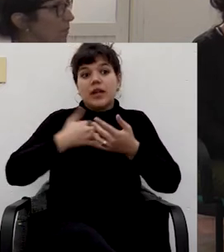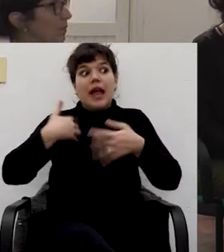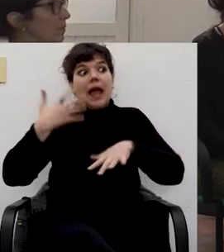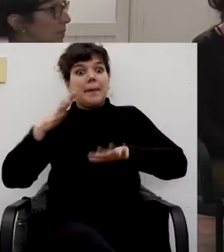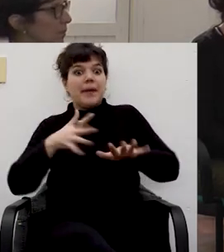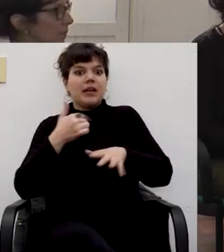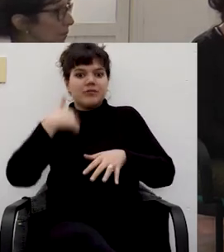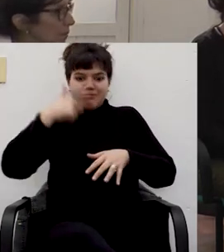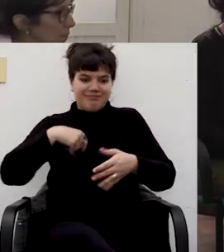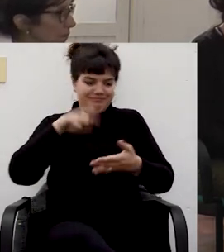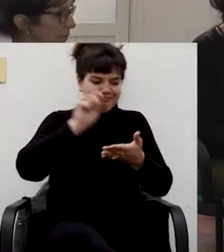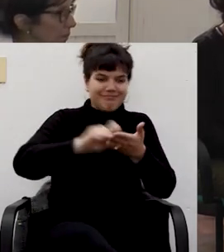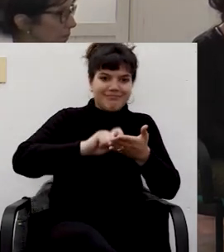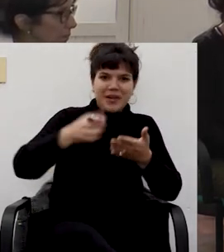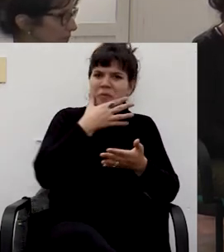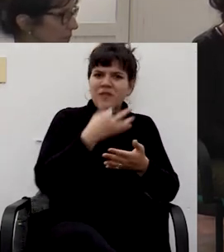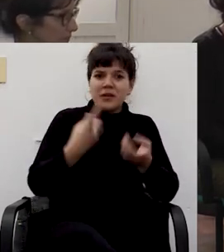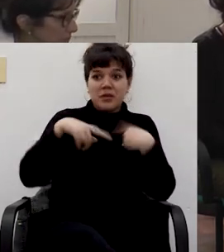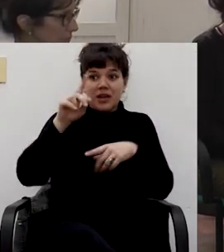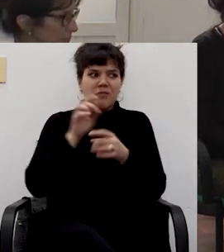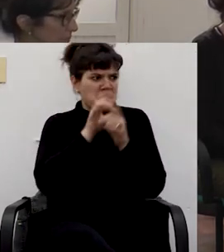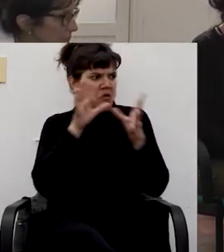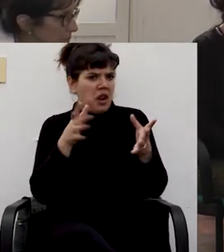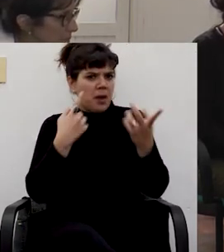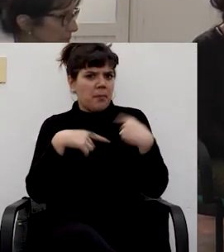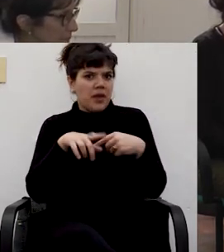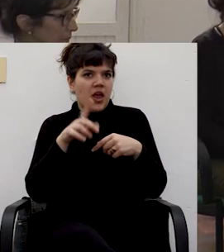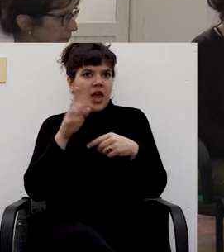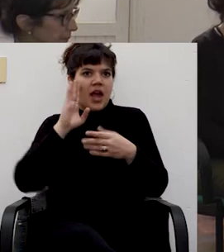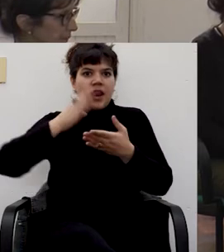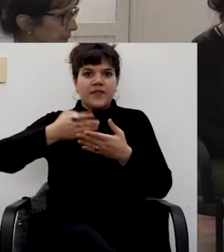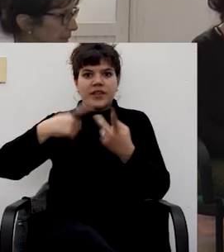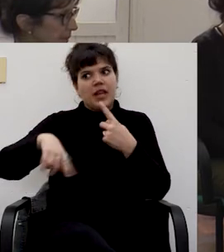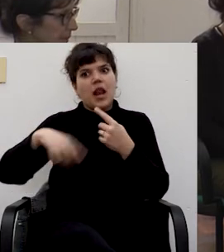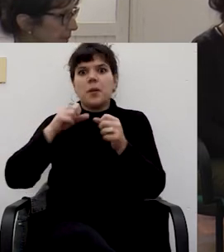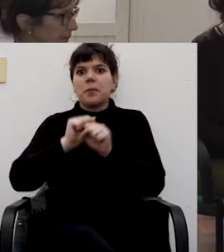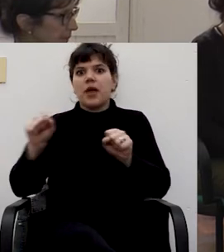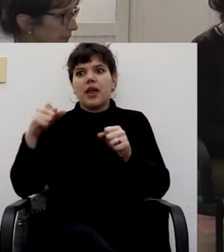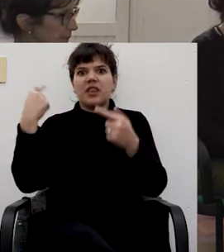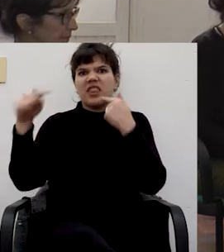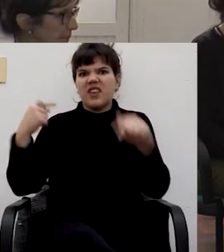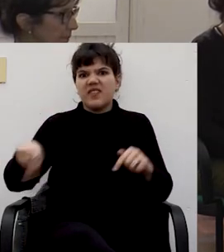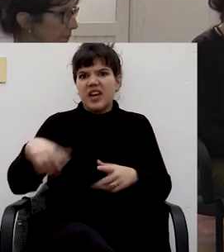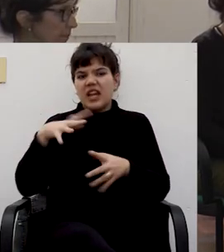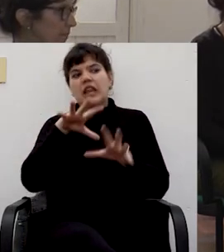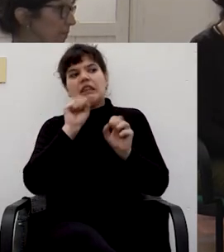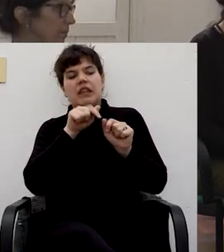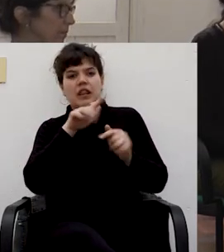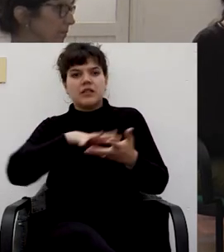uno escribe la resolución es muy sencillo y es muy claro lo que apunta, puede tener como diversas interpretaciones.